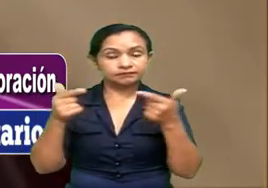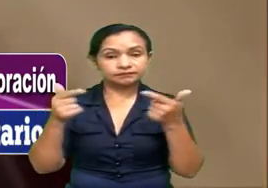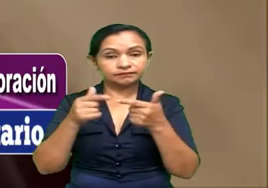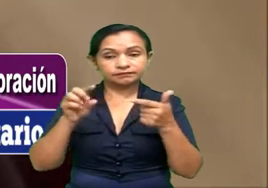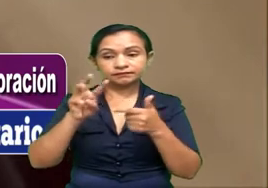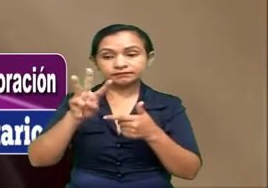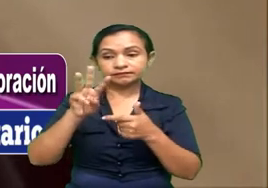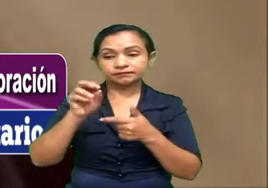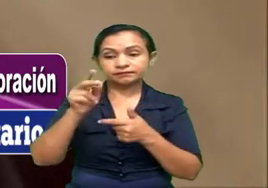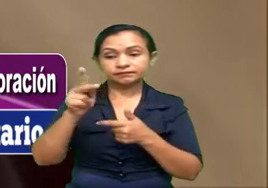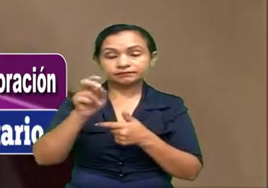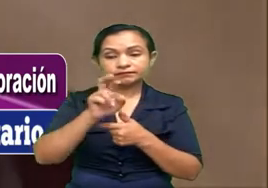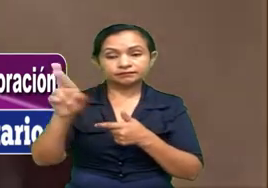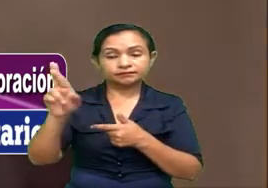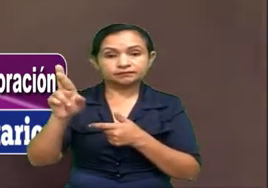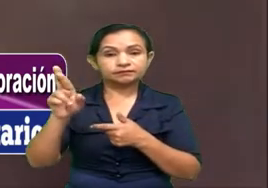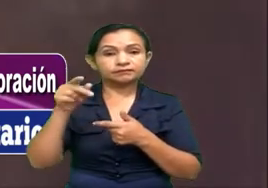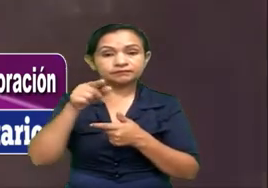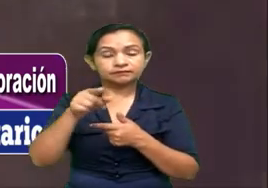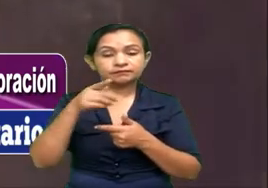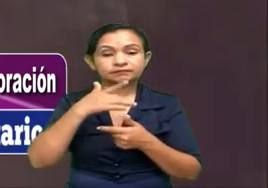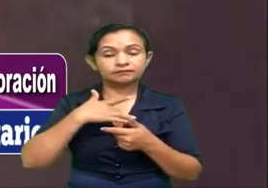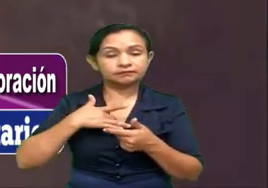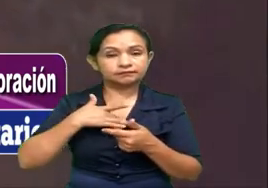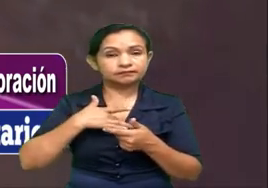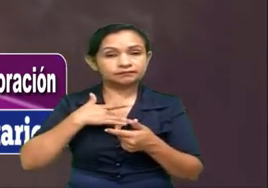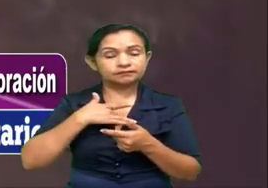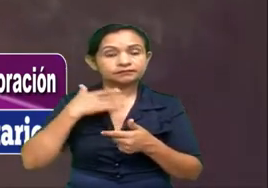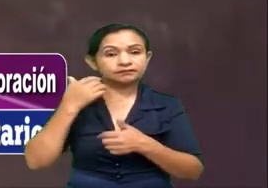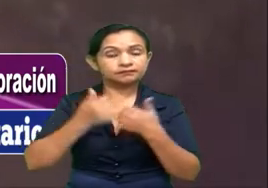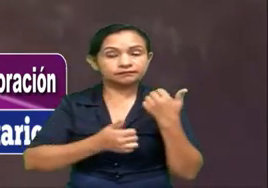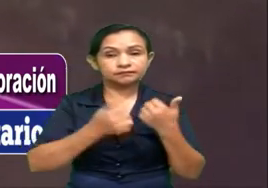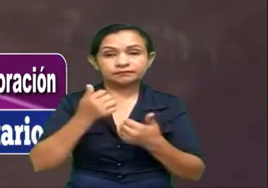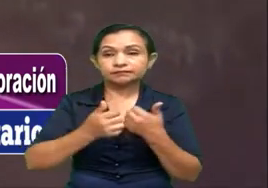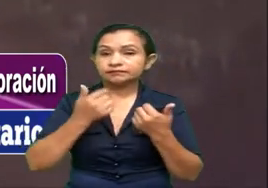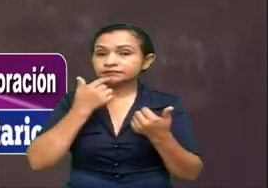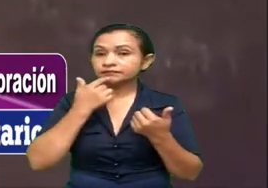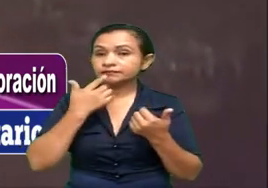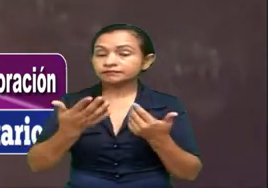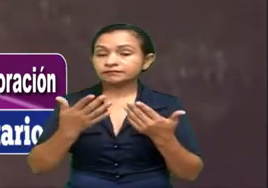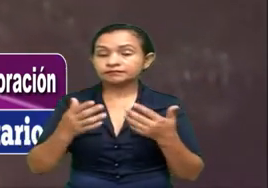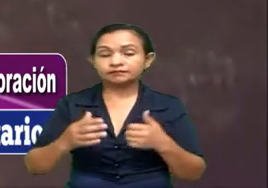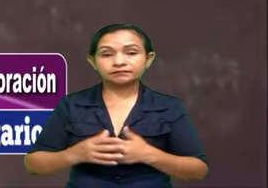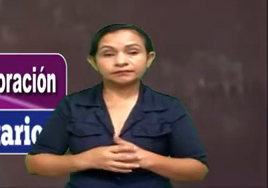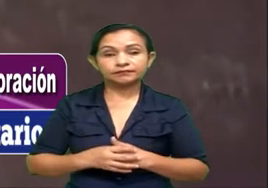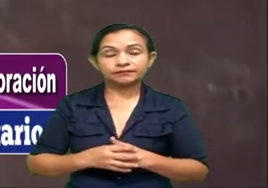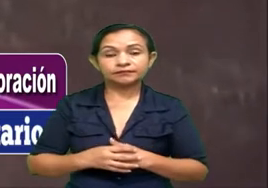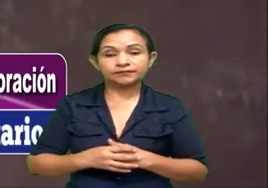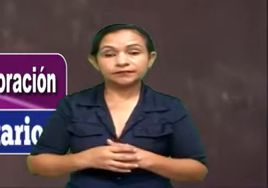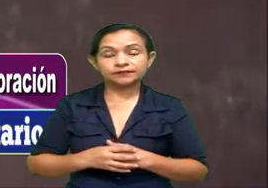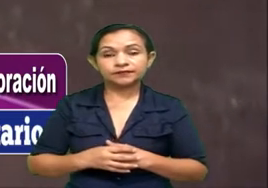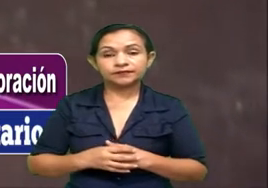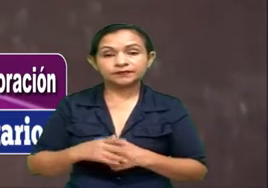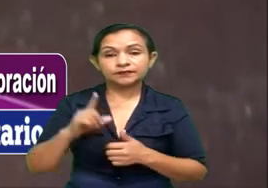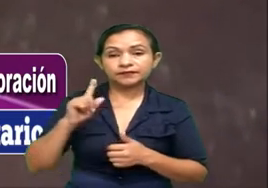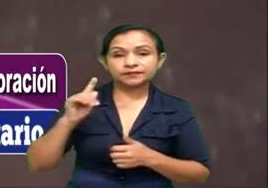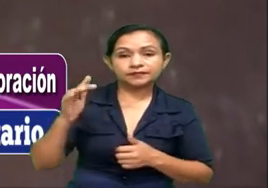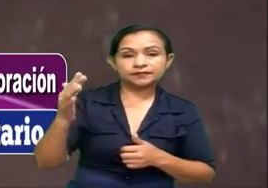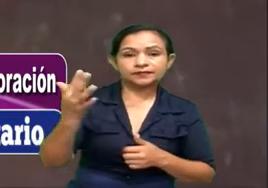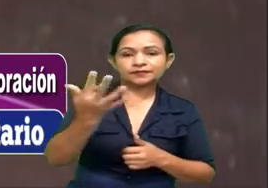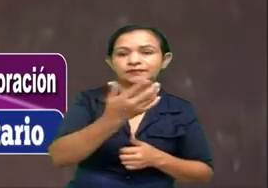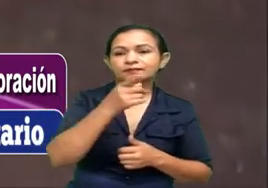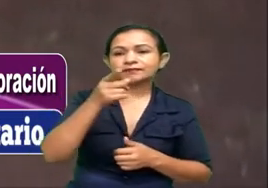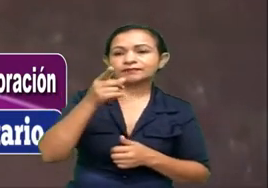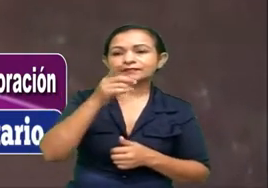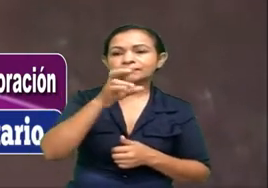Walker por una situación de necesidad, porque los ticos de todo pelo tienen,